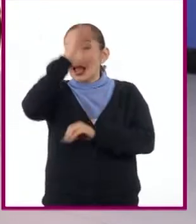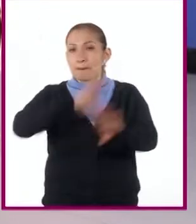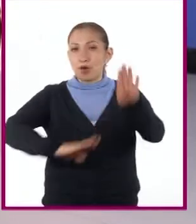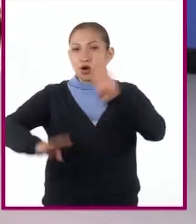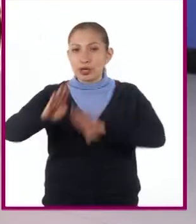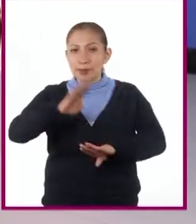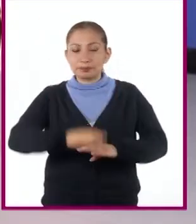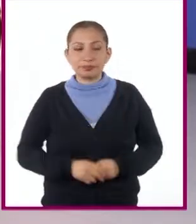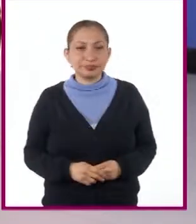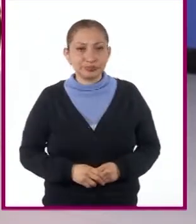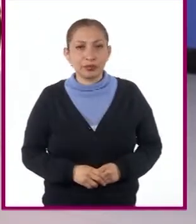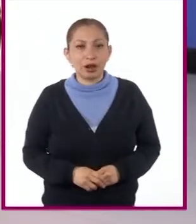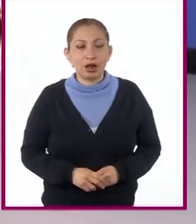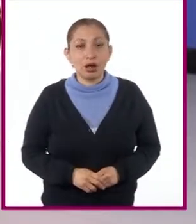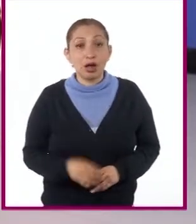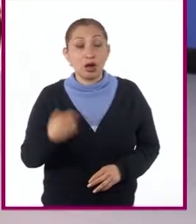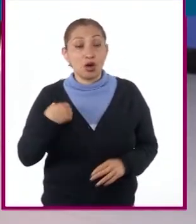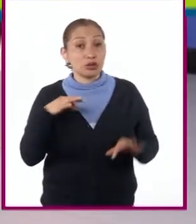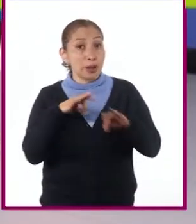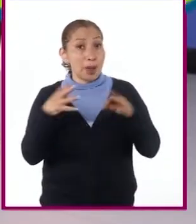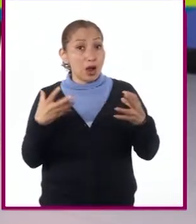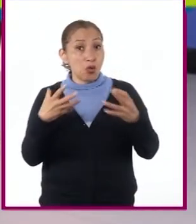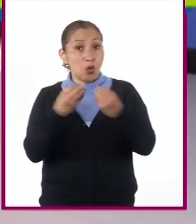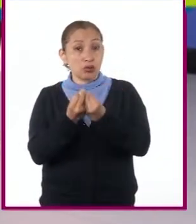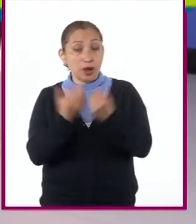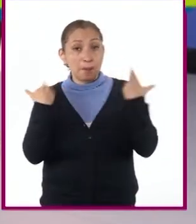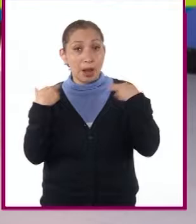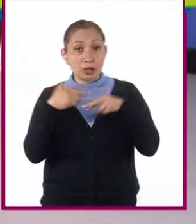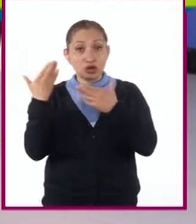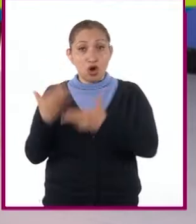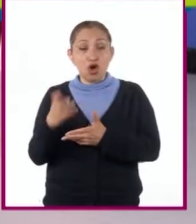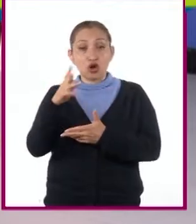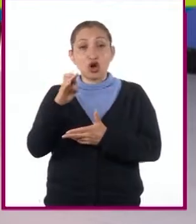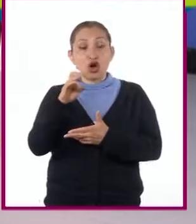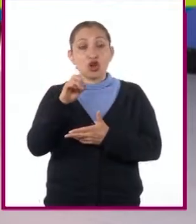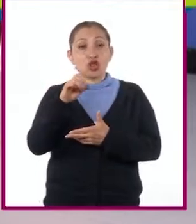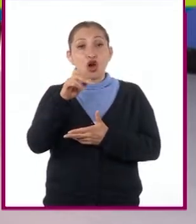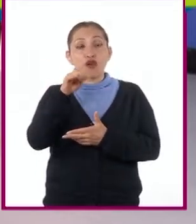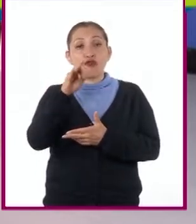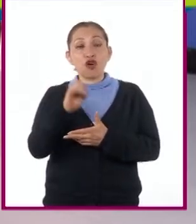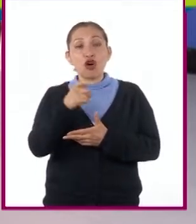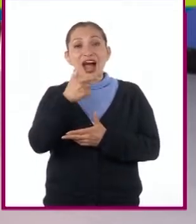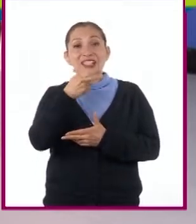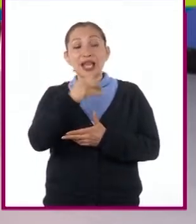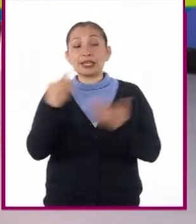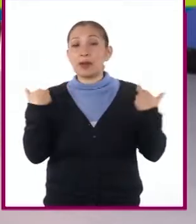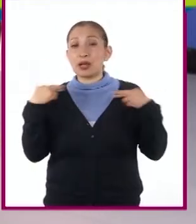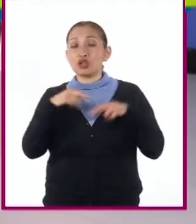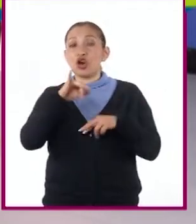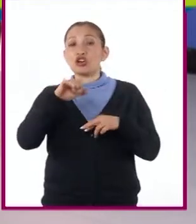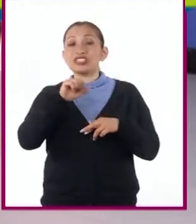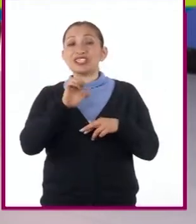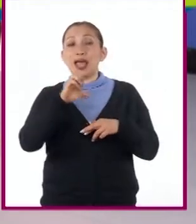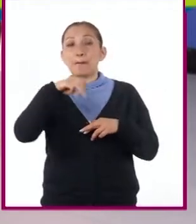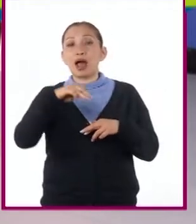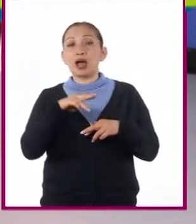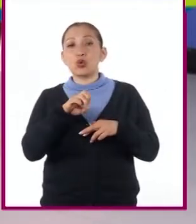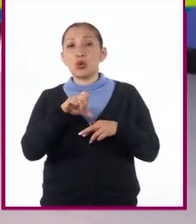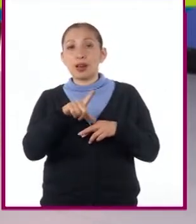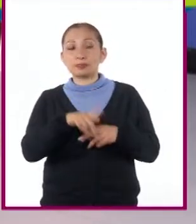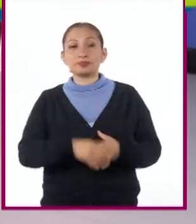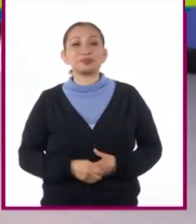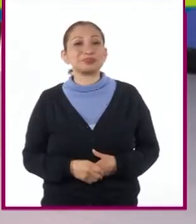biología. Trabajaremos con ustedes el profesor Rodolfo García Mejía y el profesor José Manuel Martínez